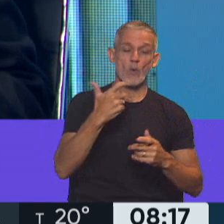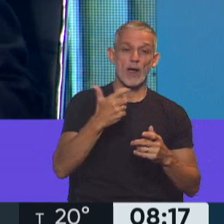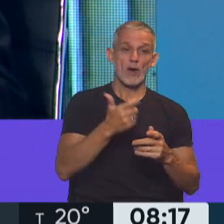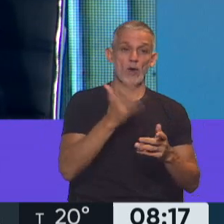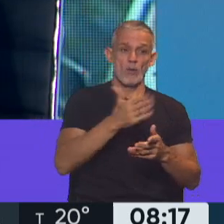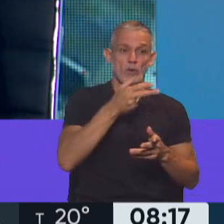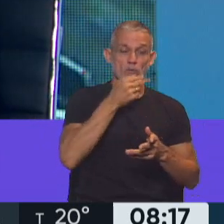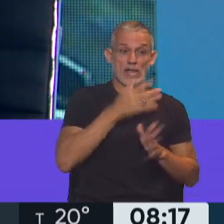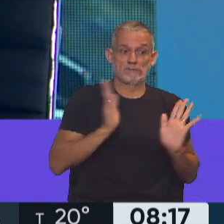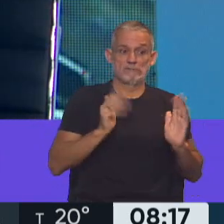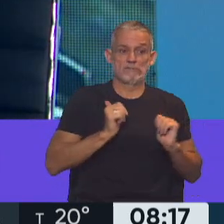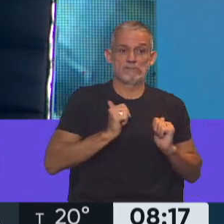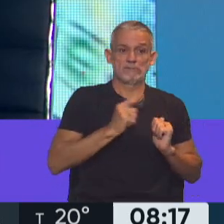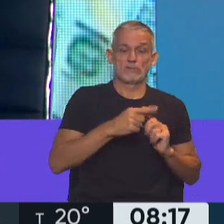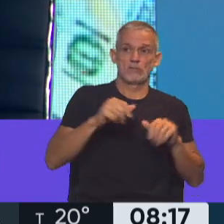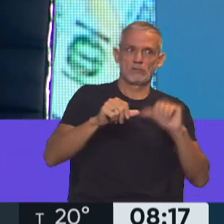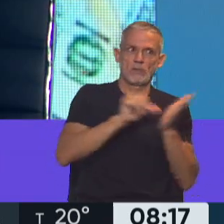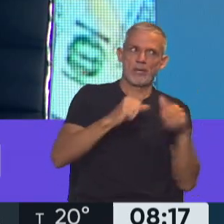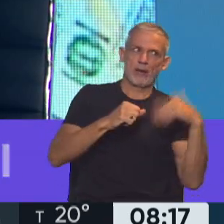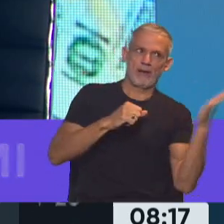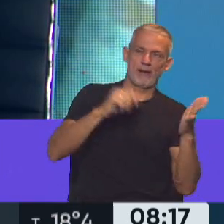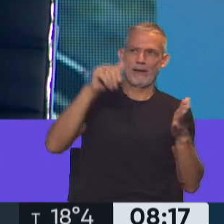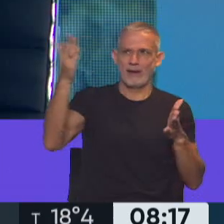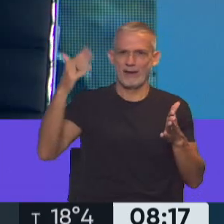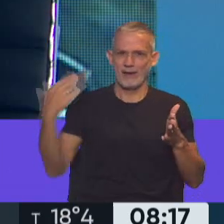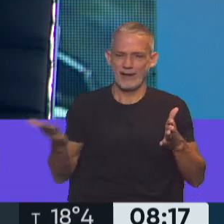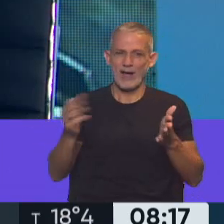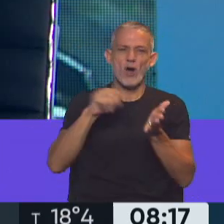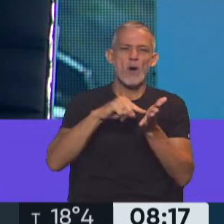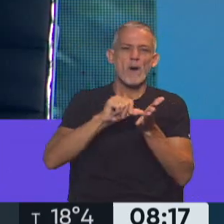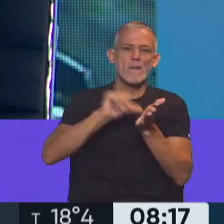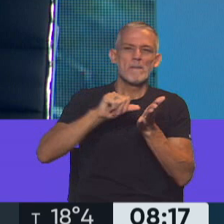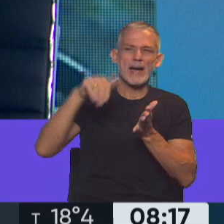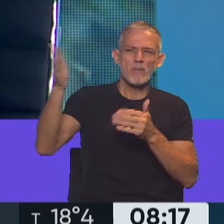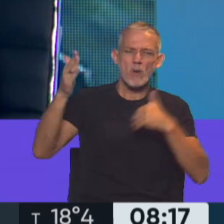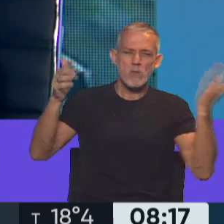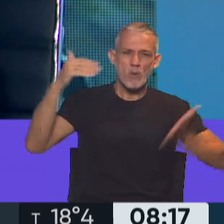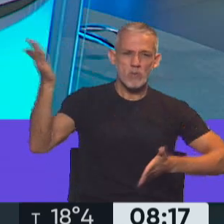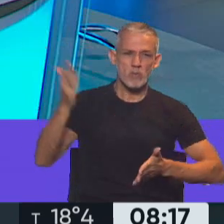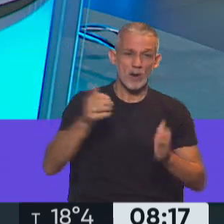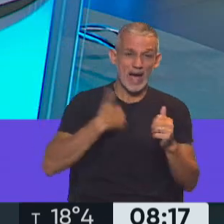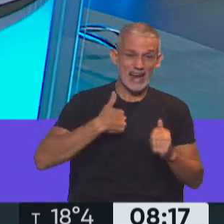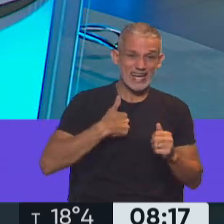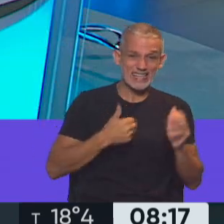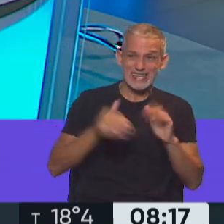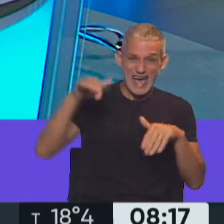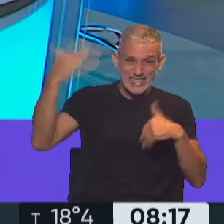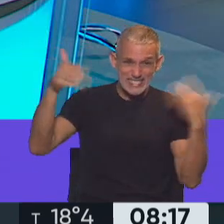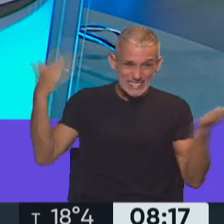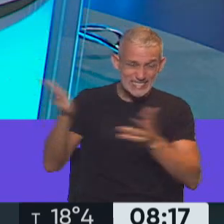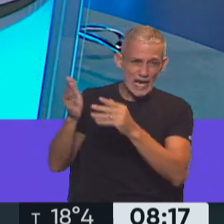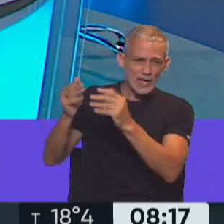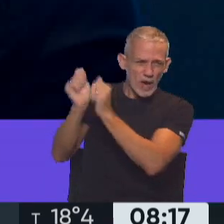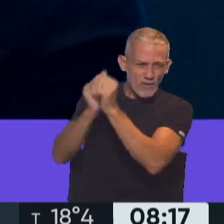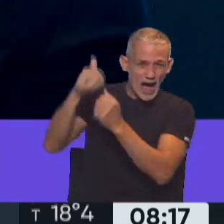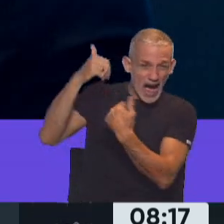producir, llega a producirse en un país fronterizo, y de ahí empieza Lo que vos decís es que sale de la Argentina, se industrializa fuera